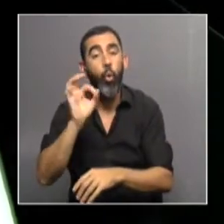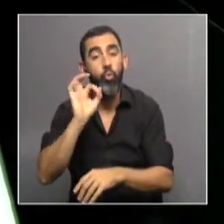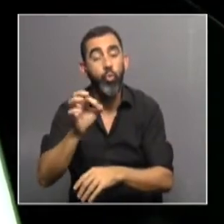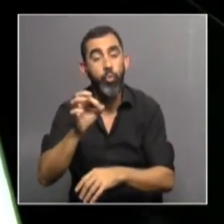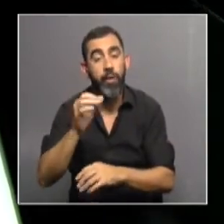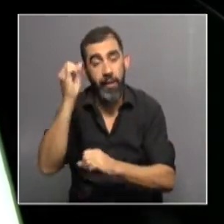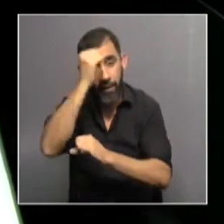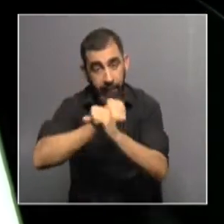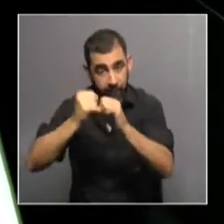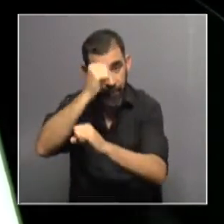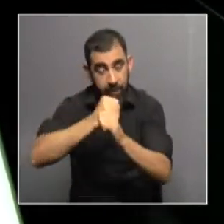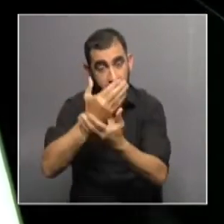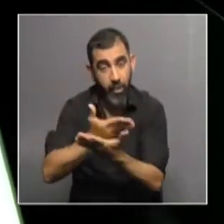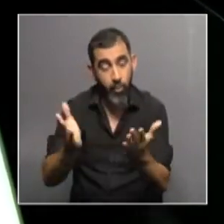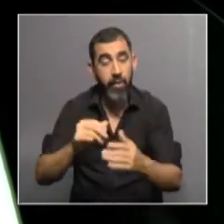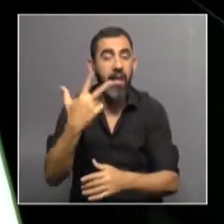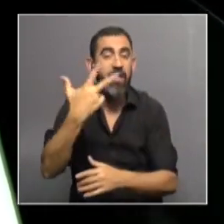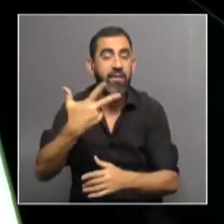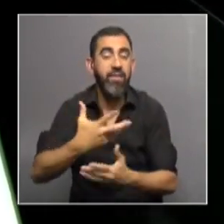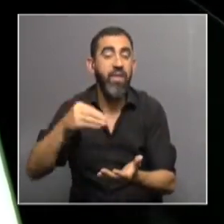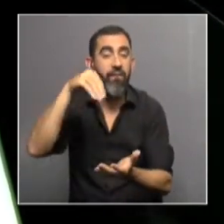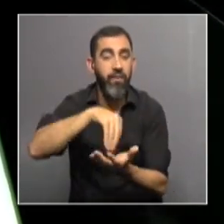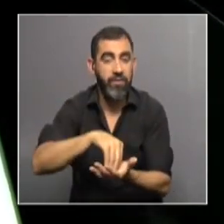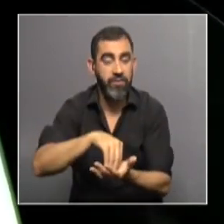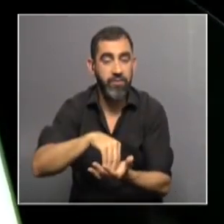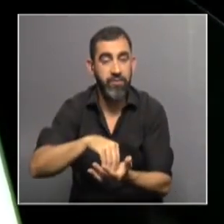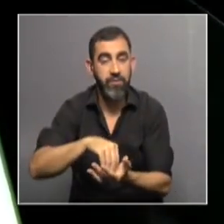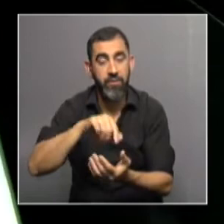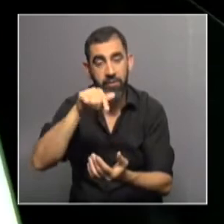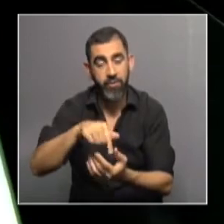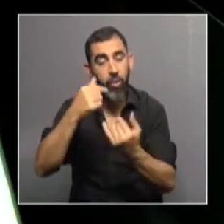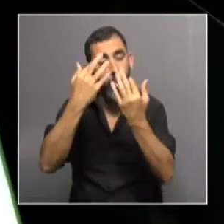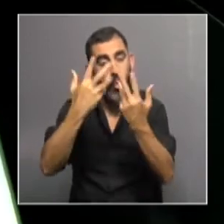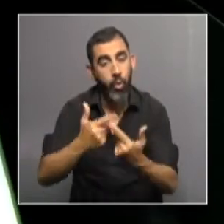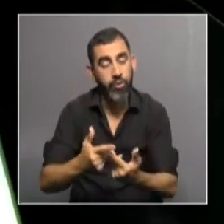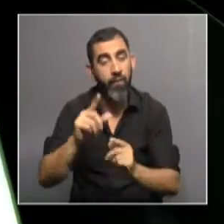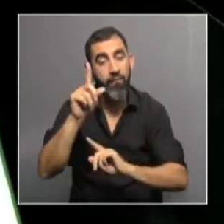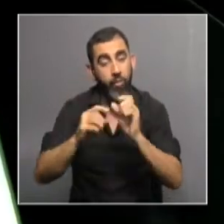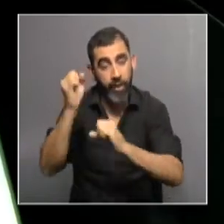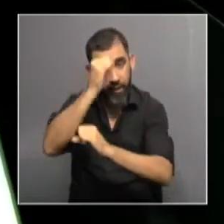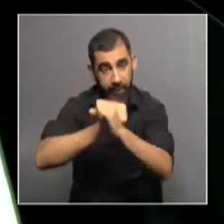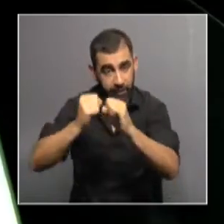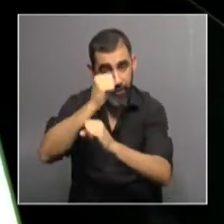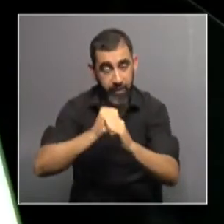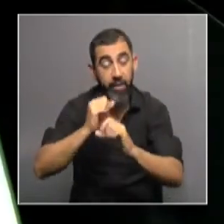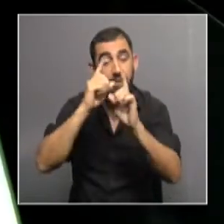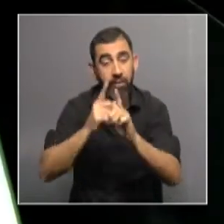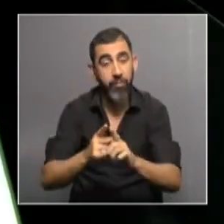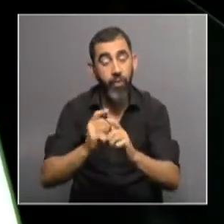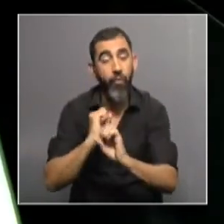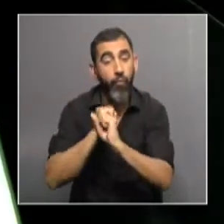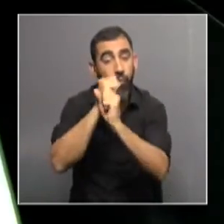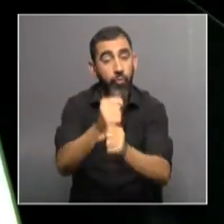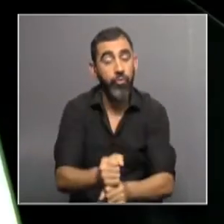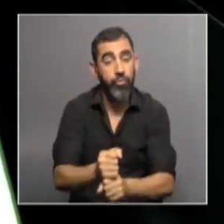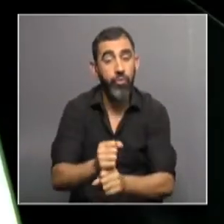Ingeniería de Muestra fue la 13ª edición esto se organiza por parte de la Facultad de Ingeniería también de la Fundación